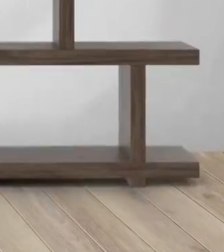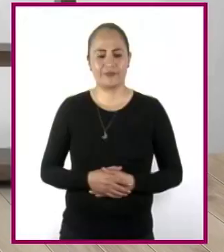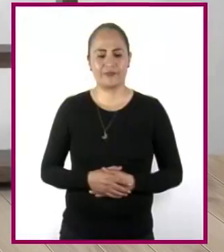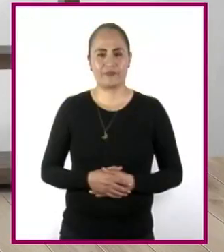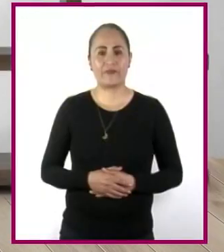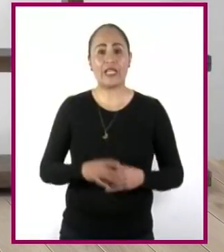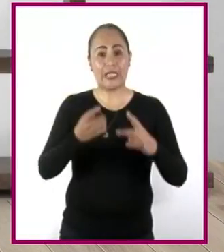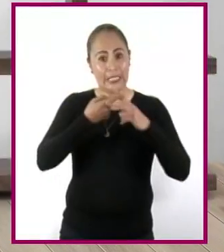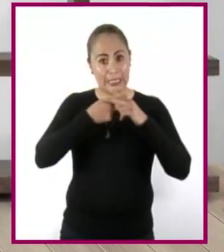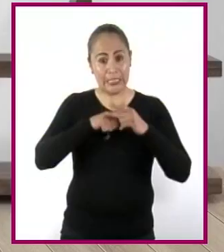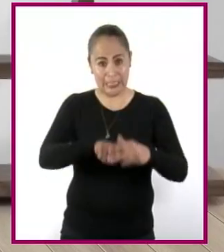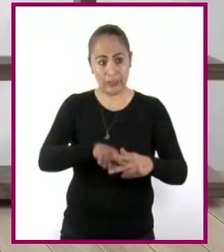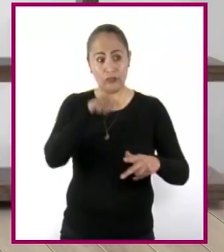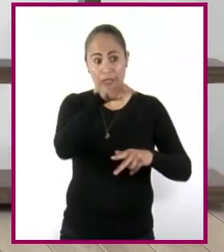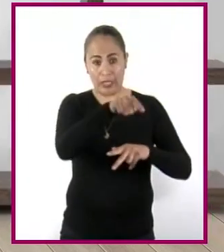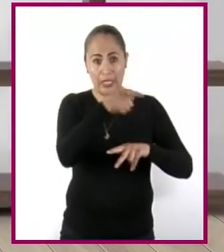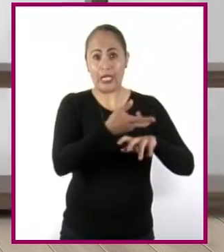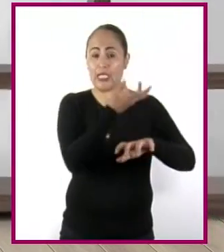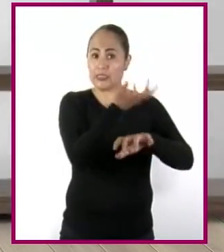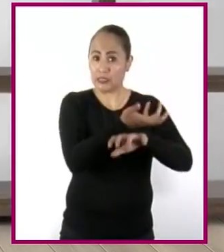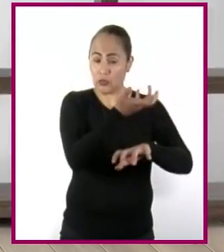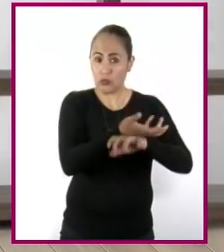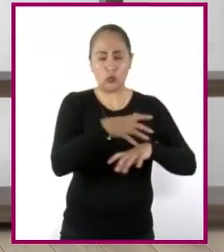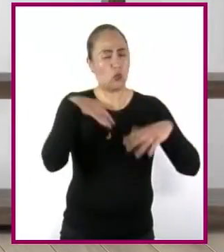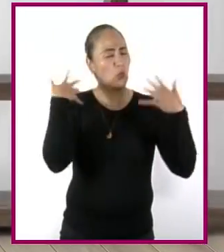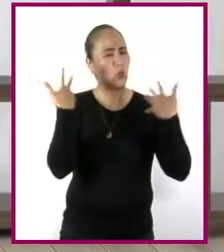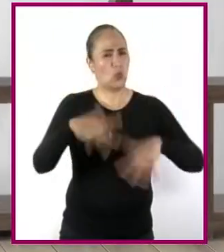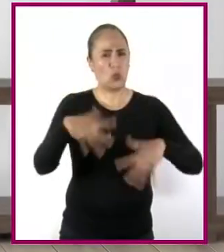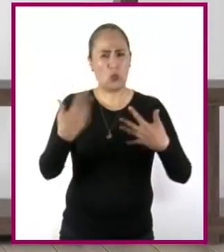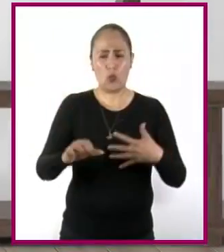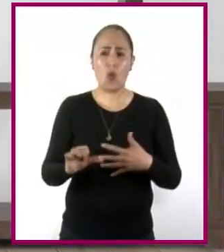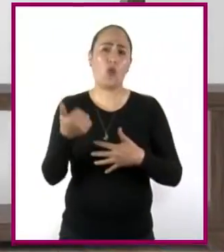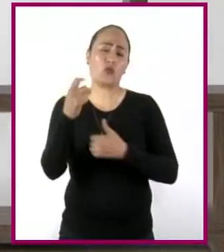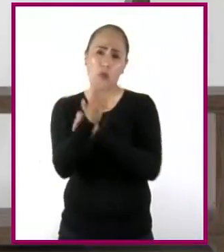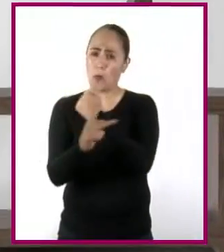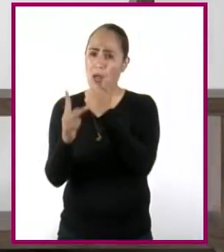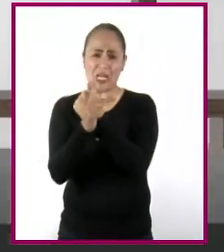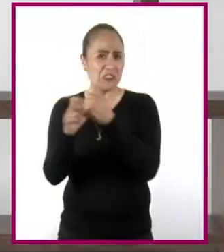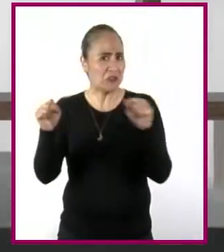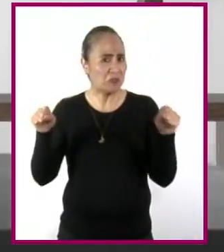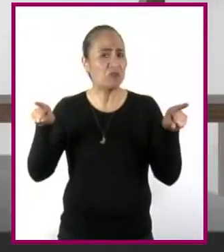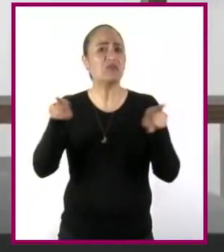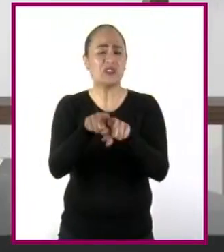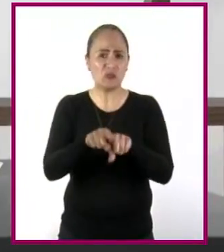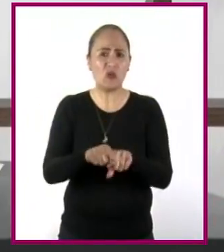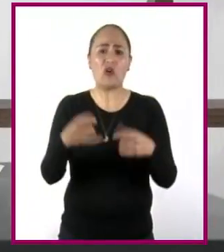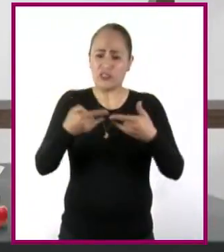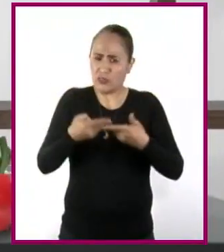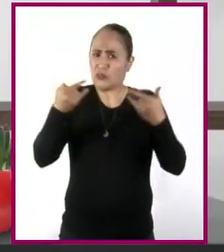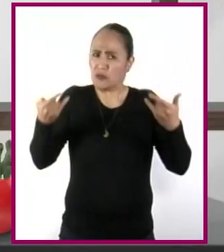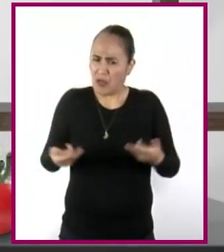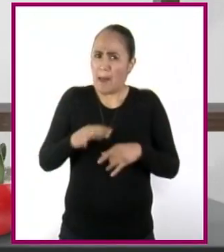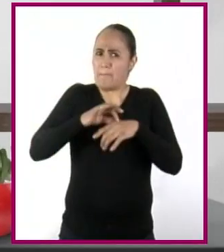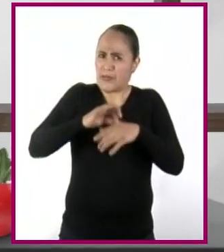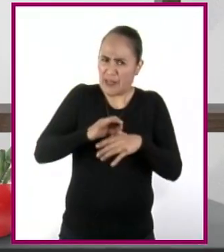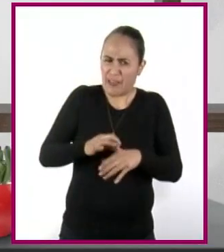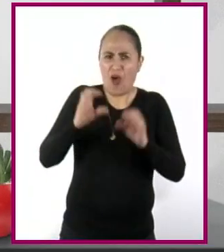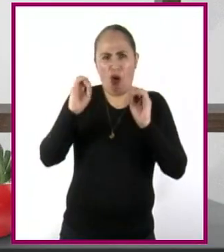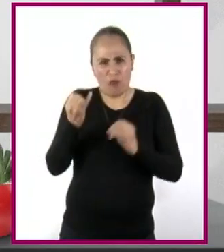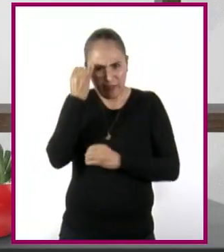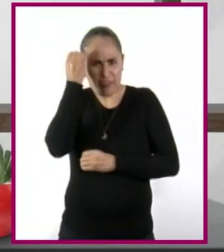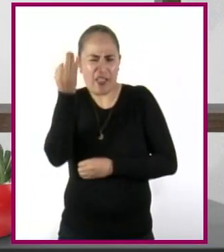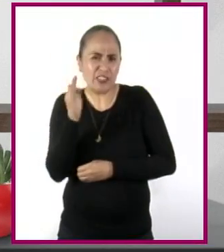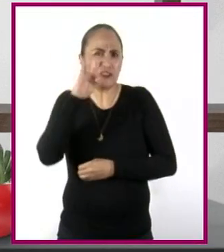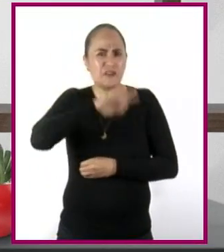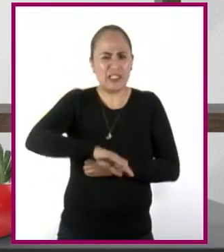El nacimiento de Estados Unidos de América es un momento histórico que comparten otras naciones. Historias reales y mitos se han expresado en el cine, las